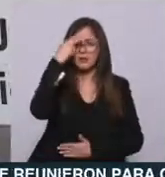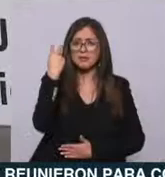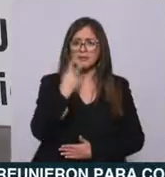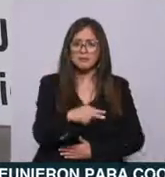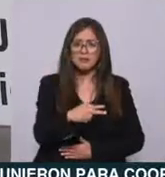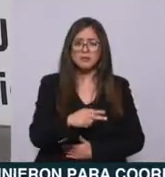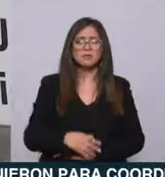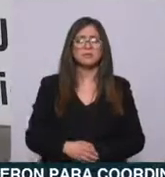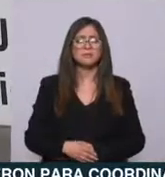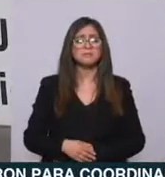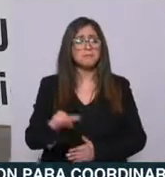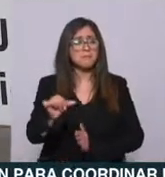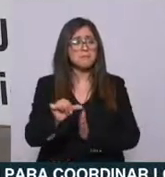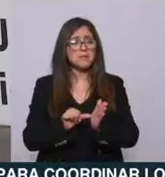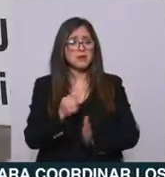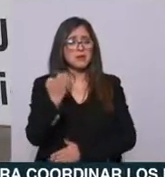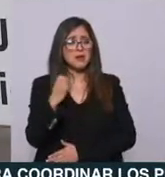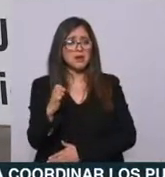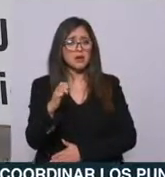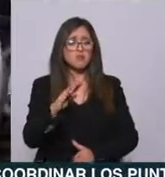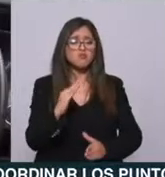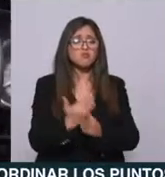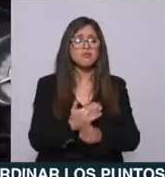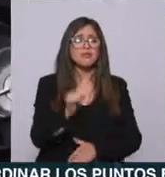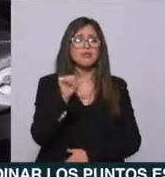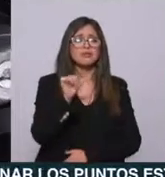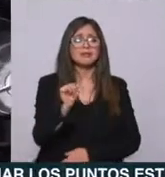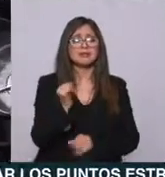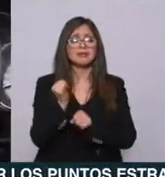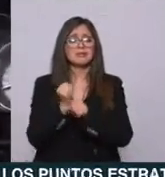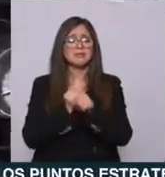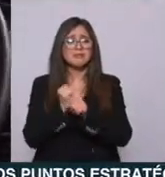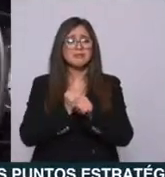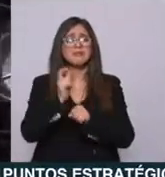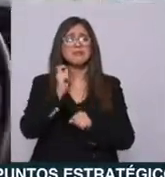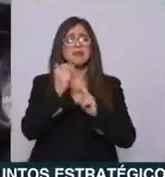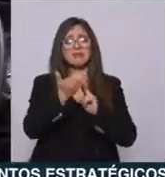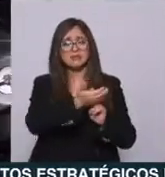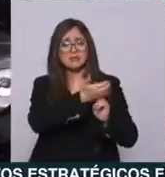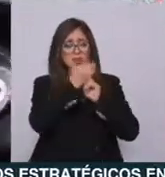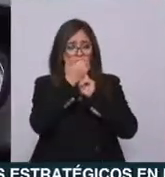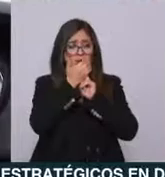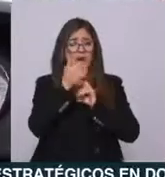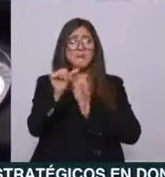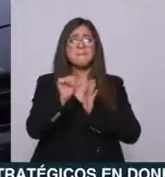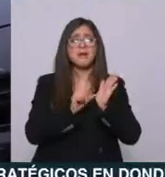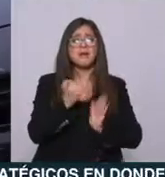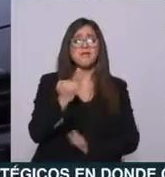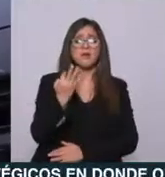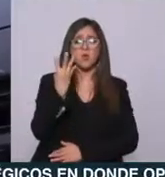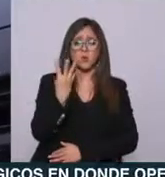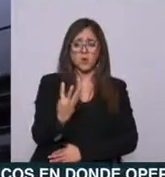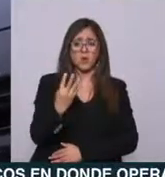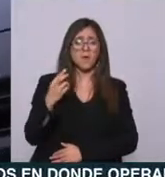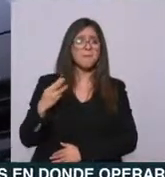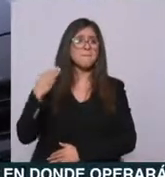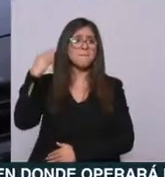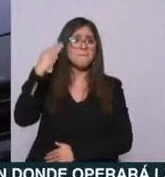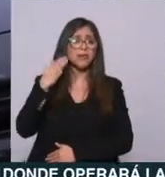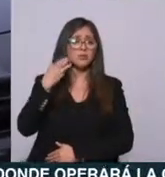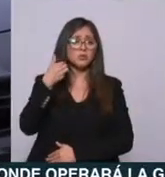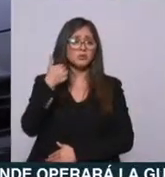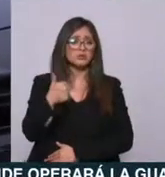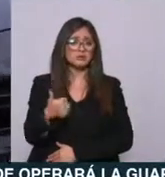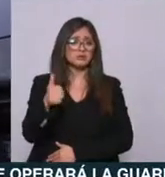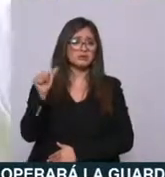México, en enero se abrieron 16 carpetas de investigación por este delito, en febrero 4, en marzo 6 y